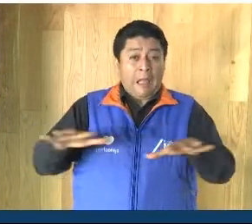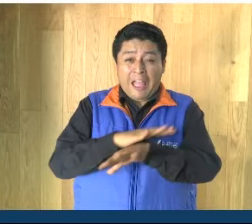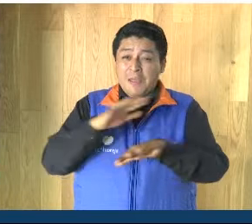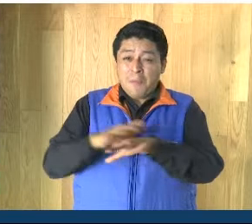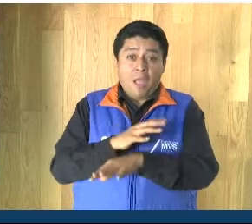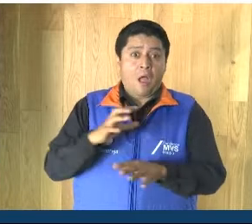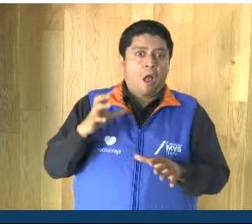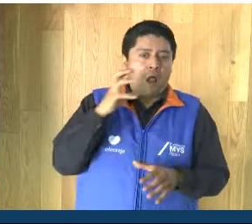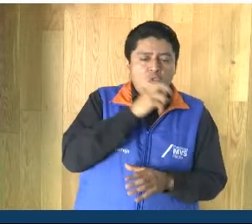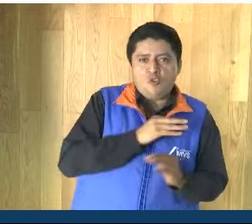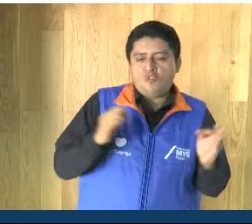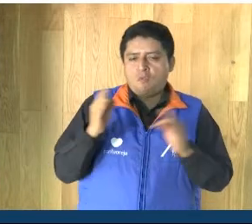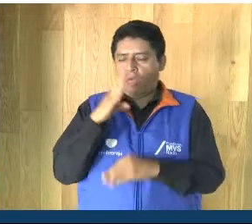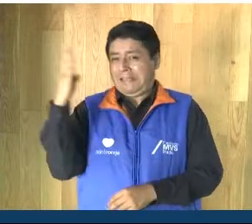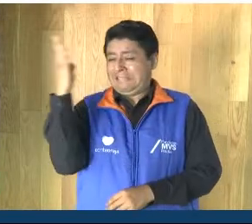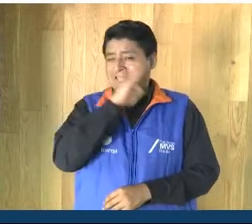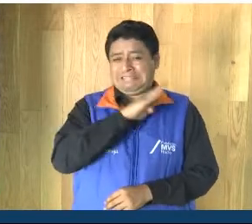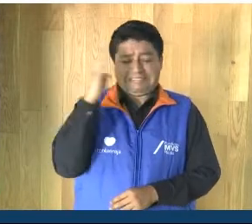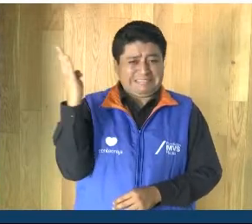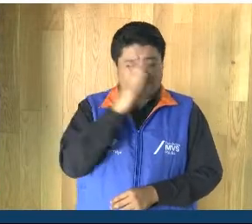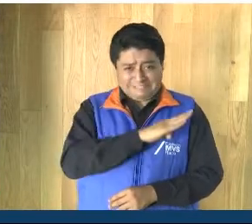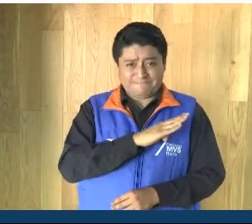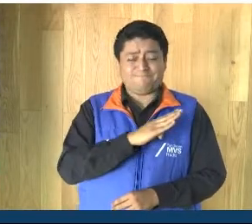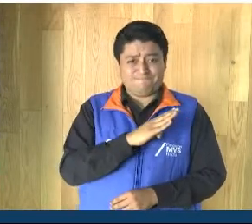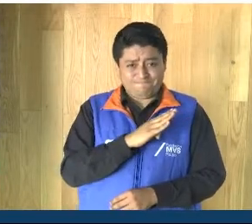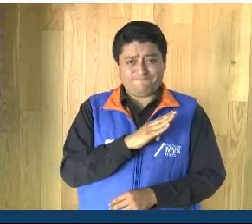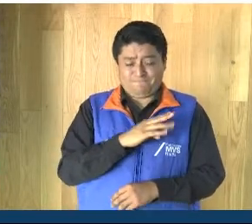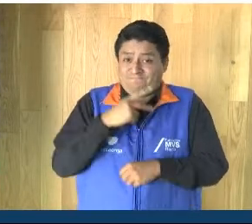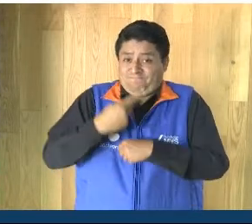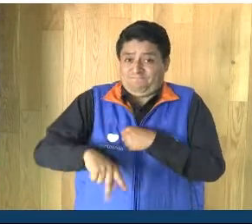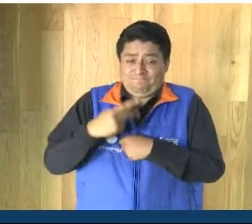un hecho, volver otra vez,